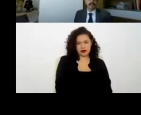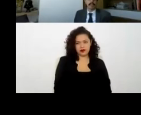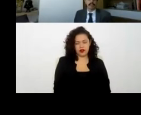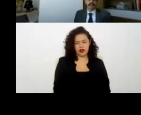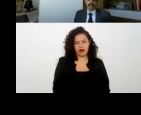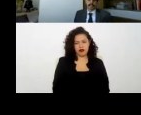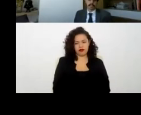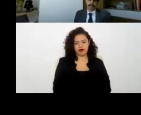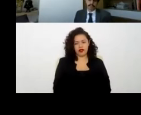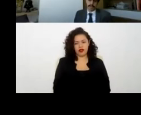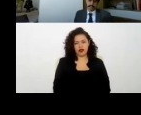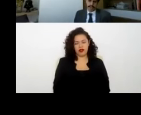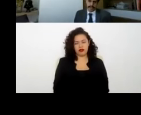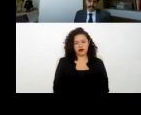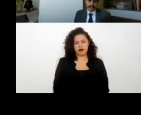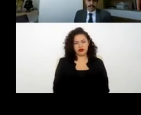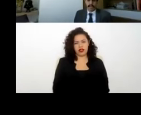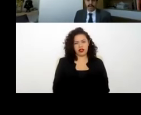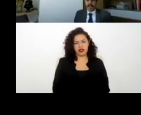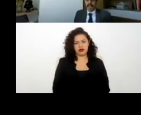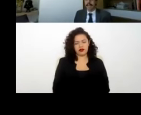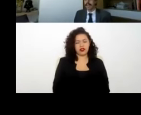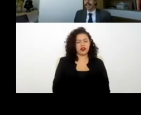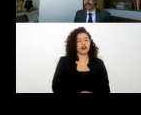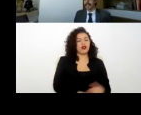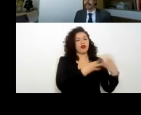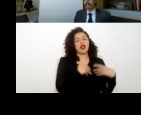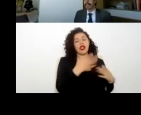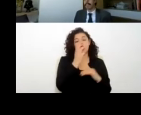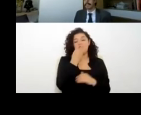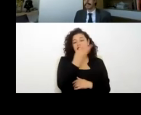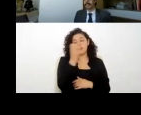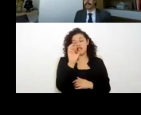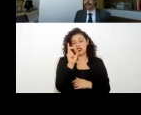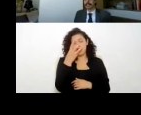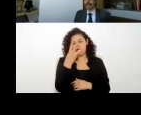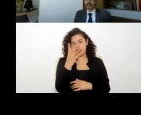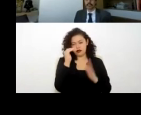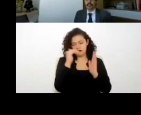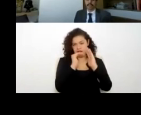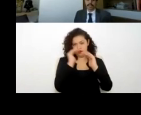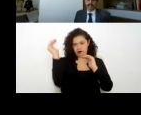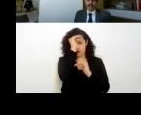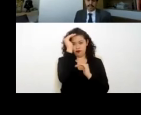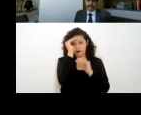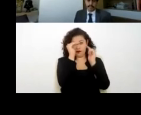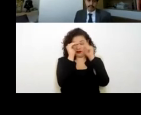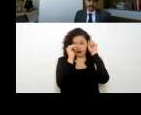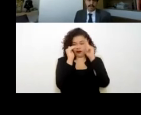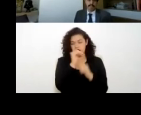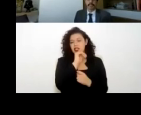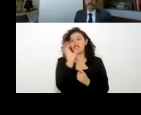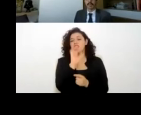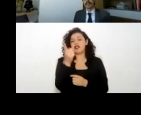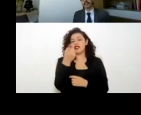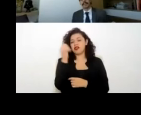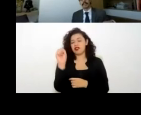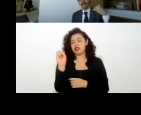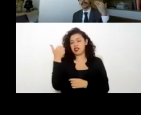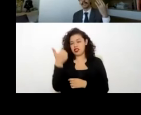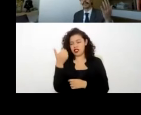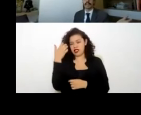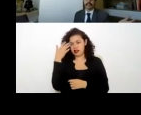donaciones arriba de 333 mil. Ahora, si sí rebasaron los 166 mil, o